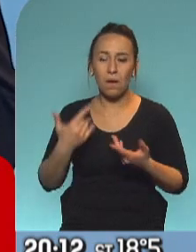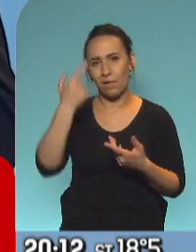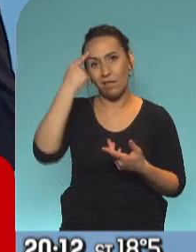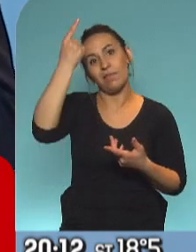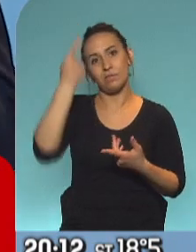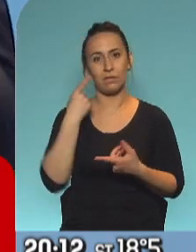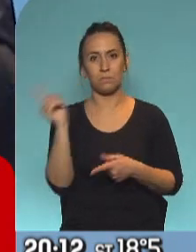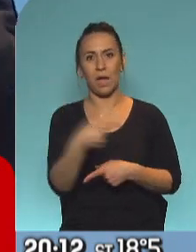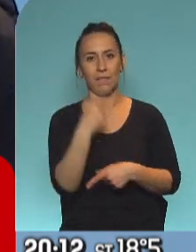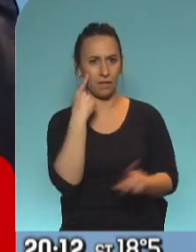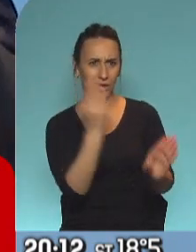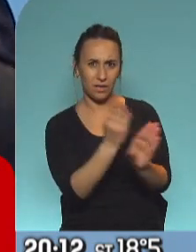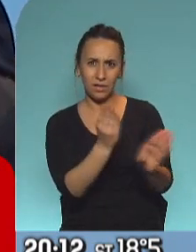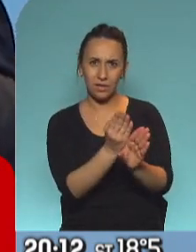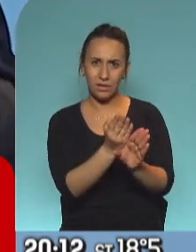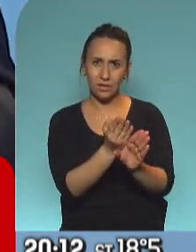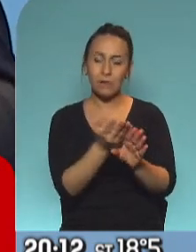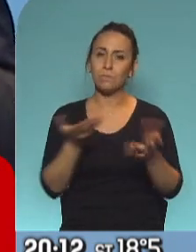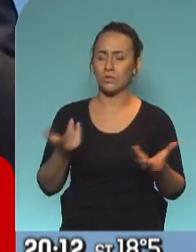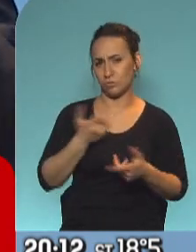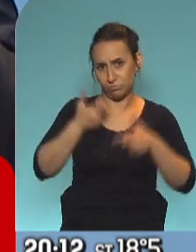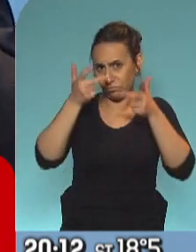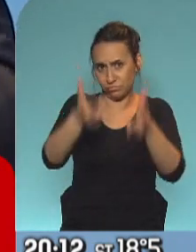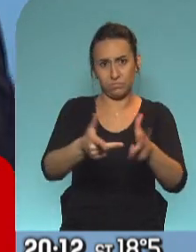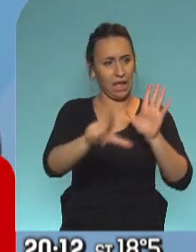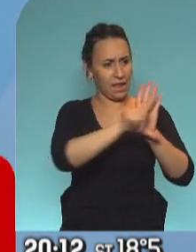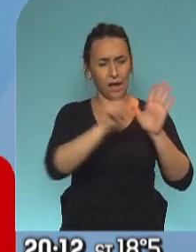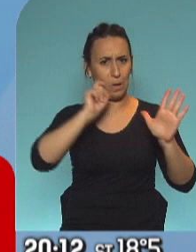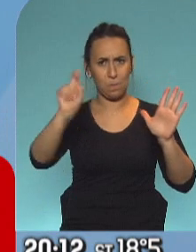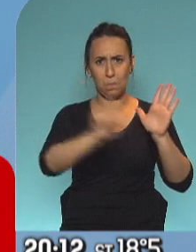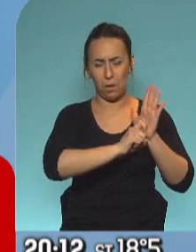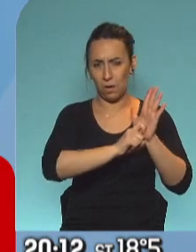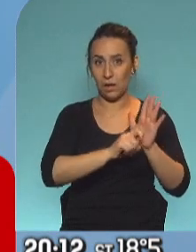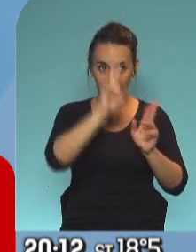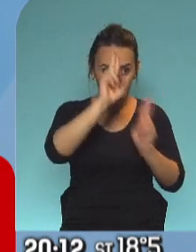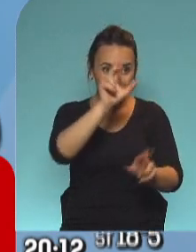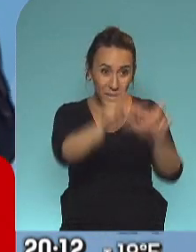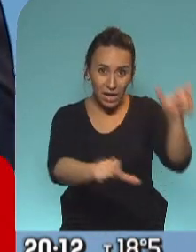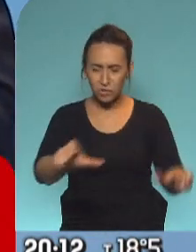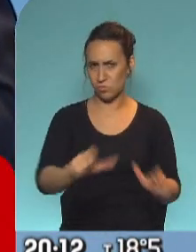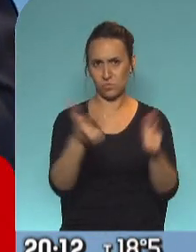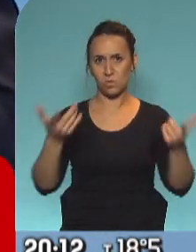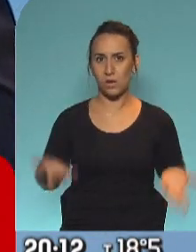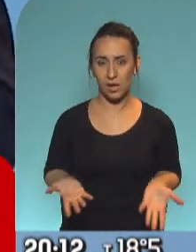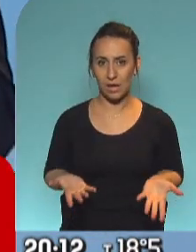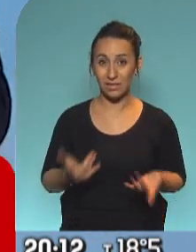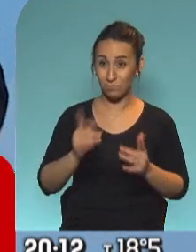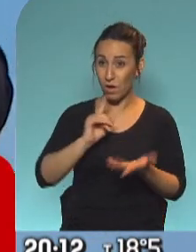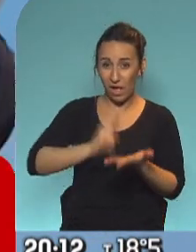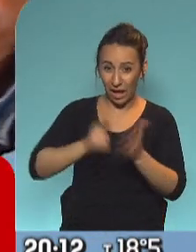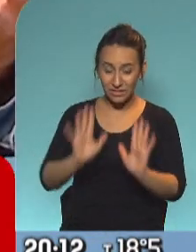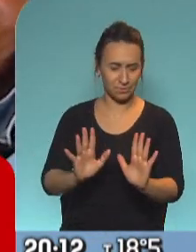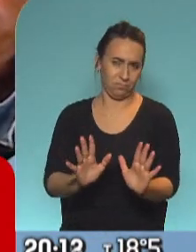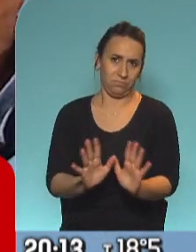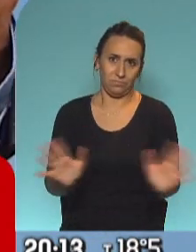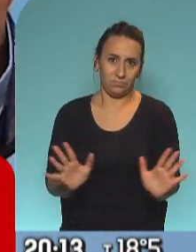Por eso digo, es claramente ilegal y profundamente inhumano que se haya hecho una acción de esta característica, porque el Estado